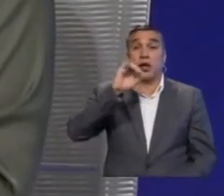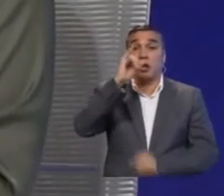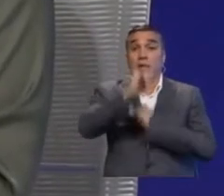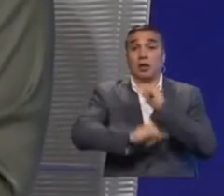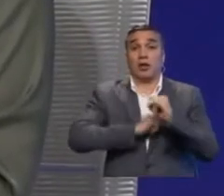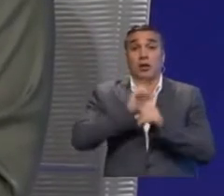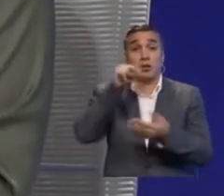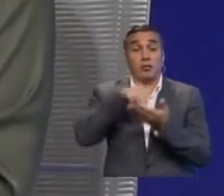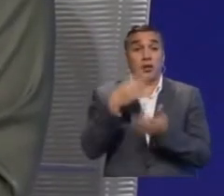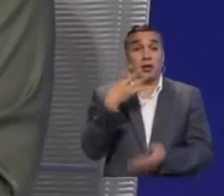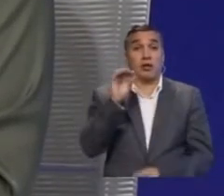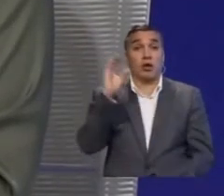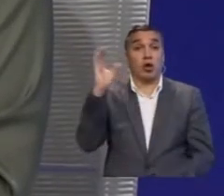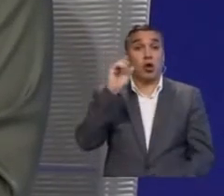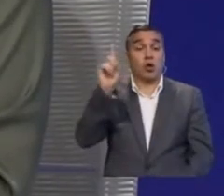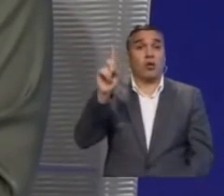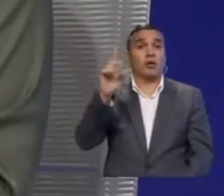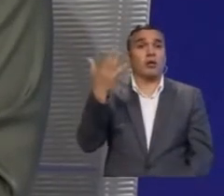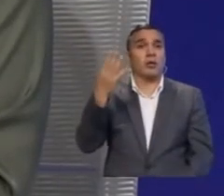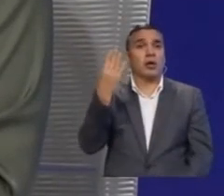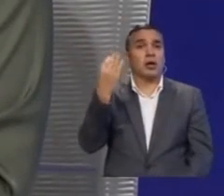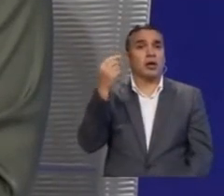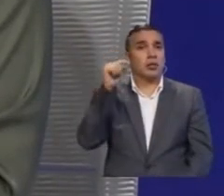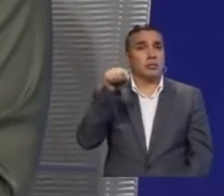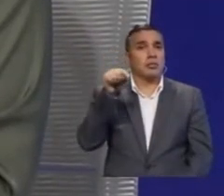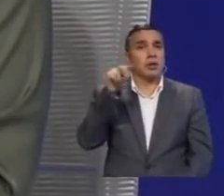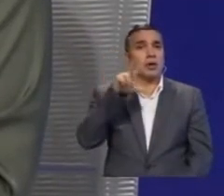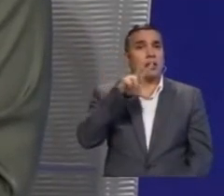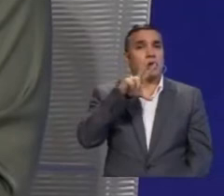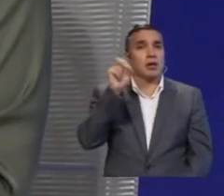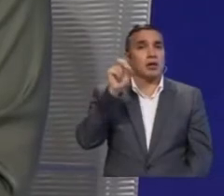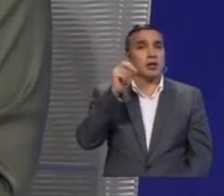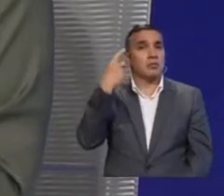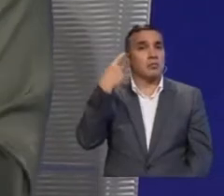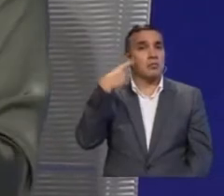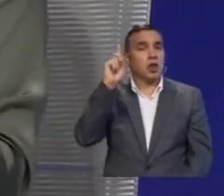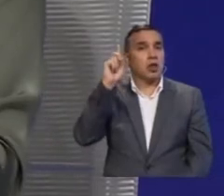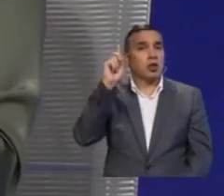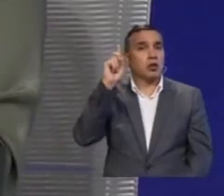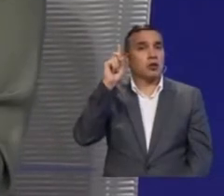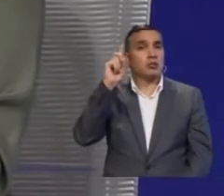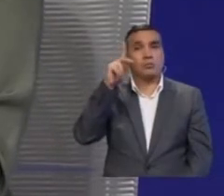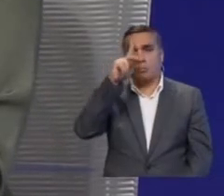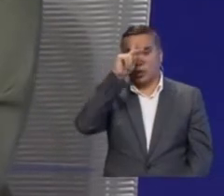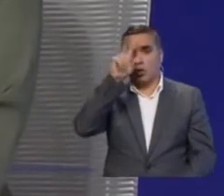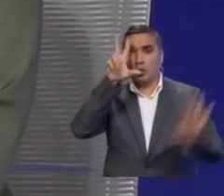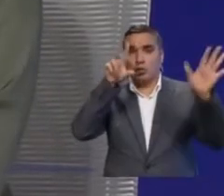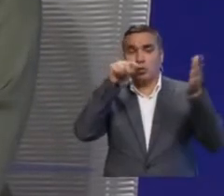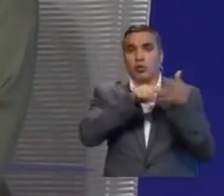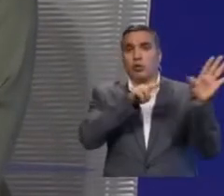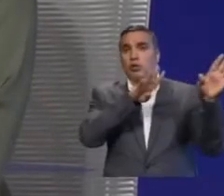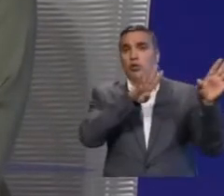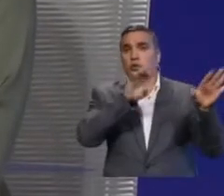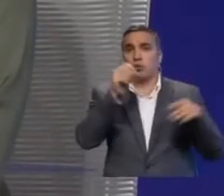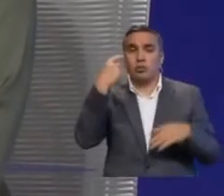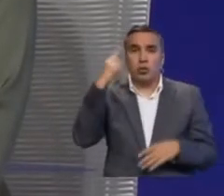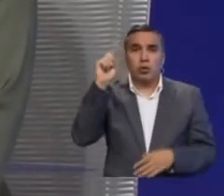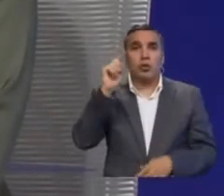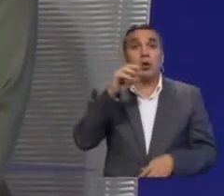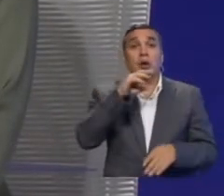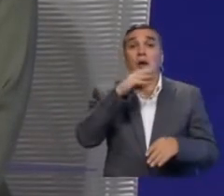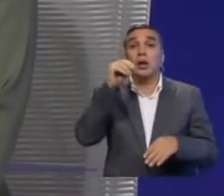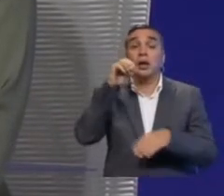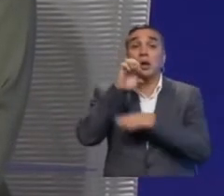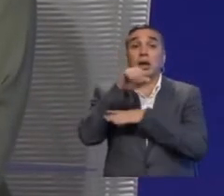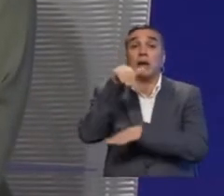el 2019 en Colombia fue de 14.300 millones, Perú 8.900 millones y